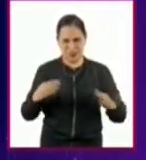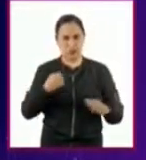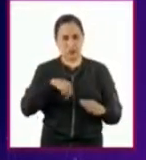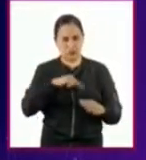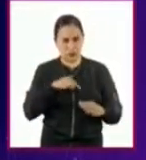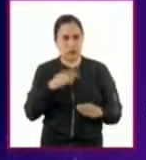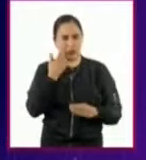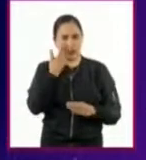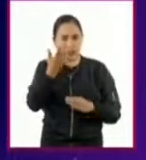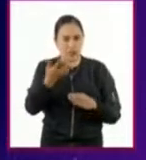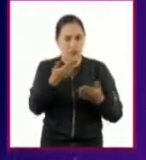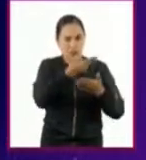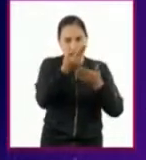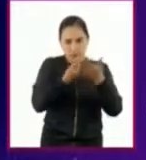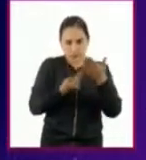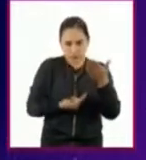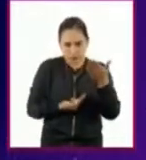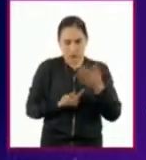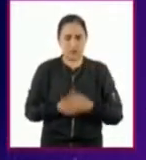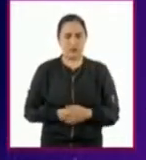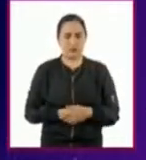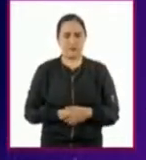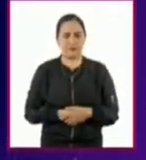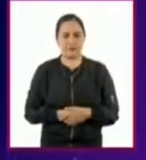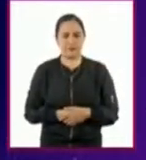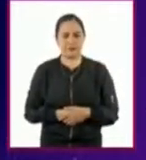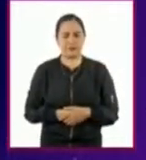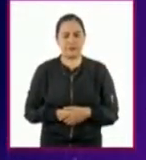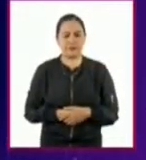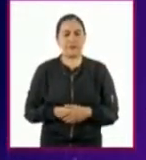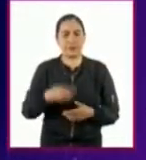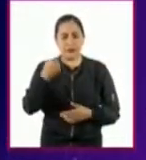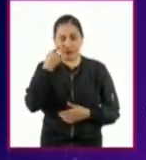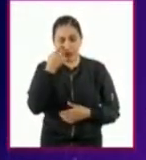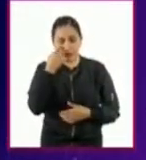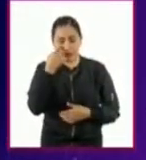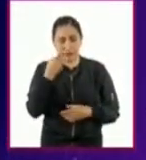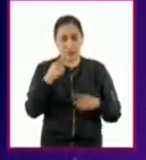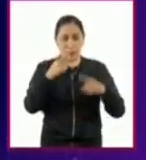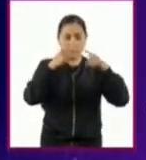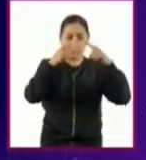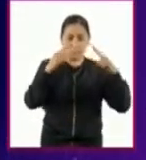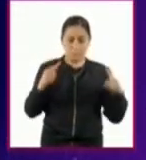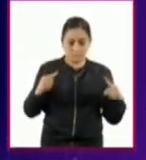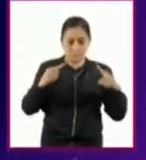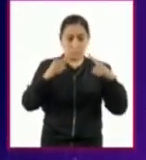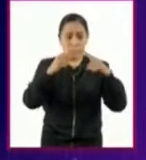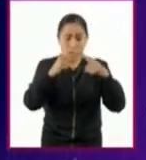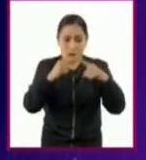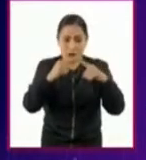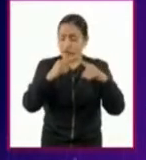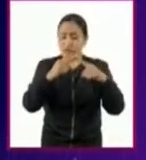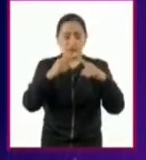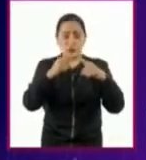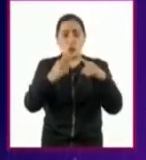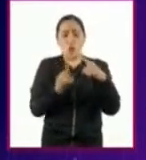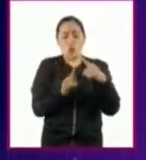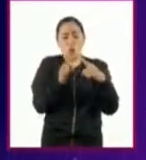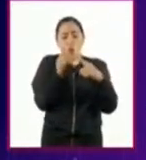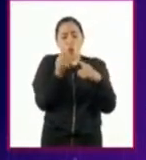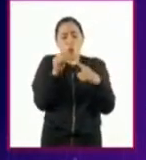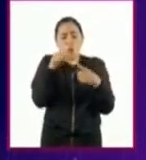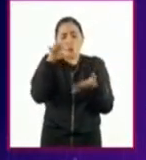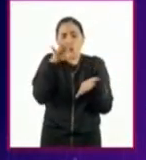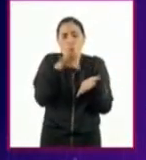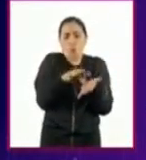construir. Observen que los arcos de circunferencia no se cortan, solo se tocan en un punto, por ello no